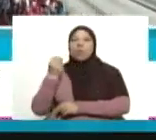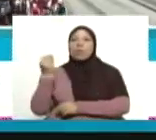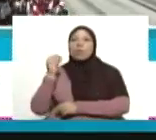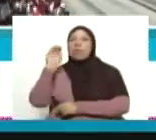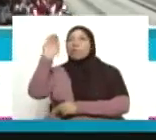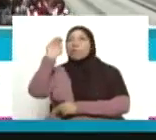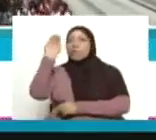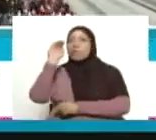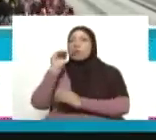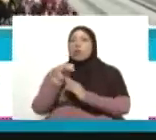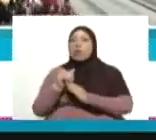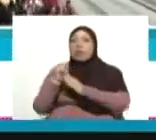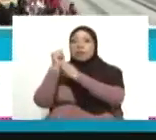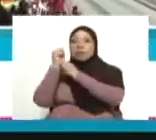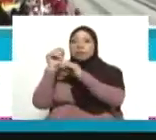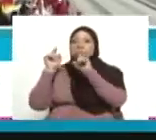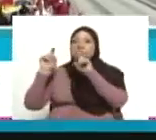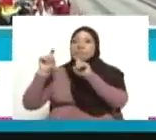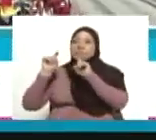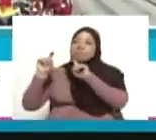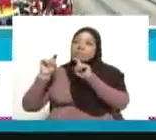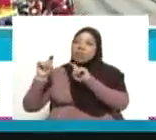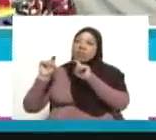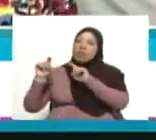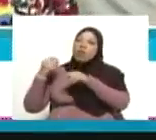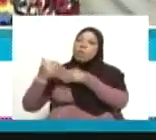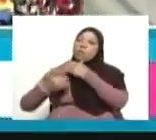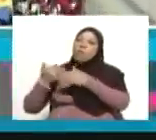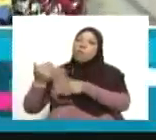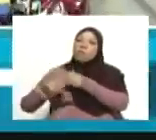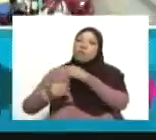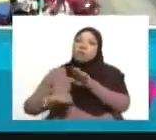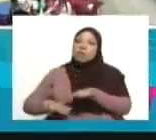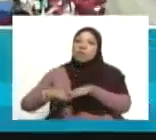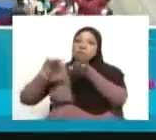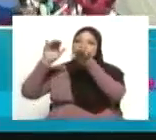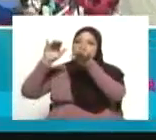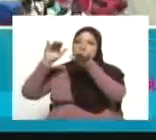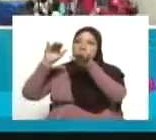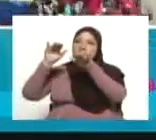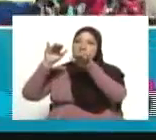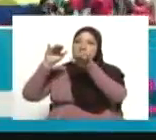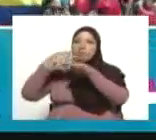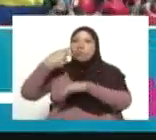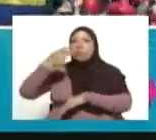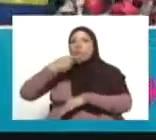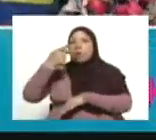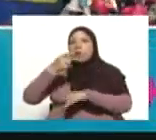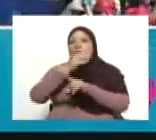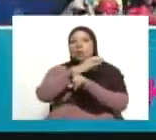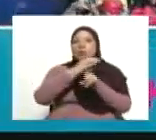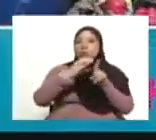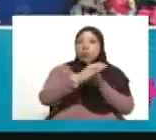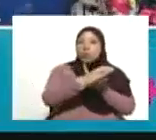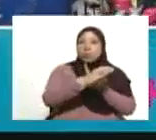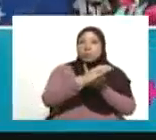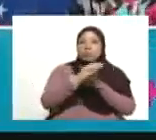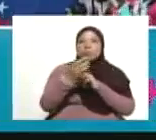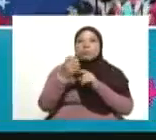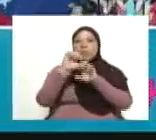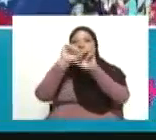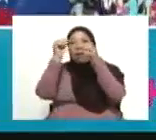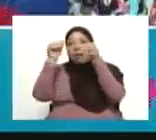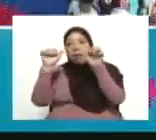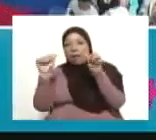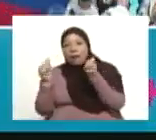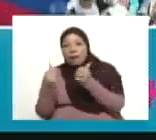formando a la generación del futuro que va a dirigir Venezuela en todos los aspectos de la política, de la cultura, del arte,